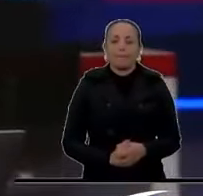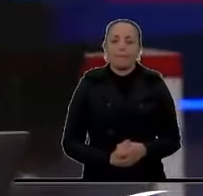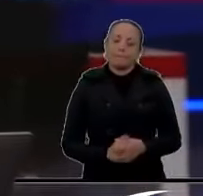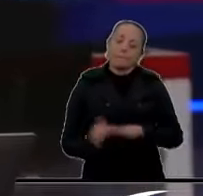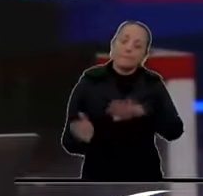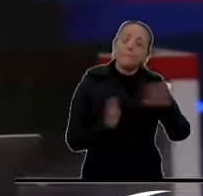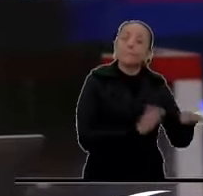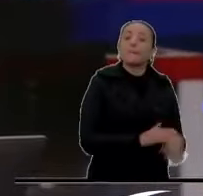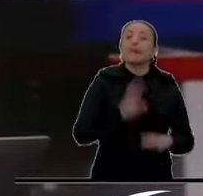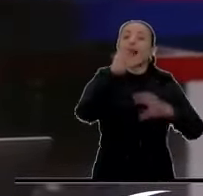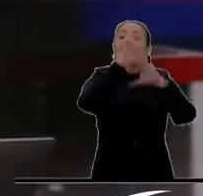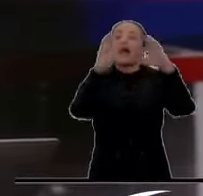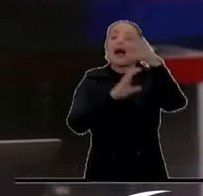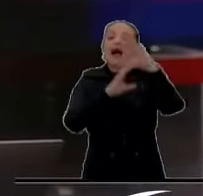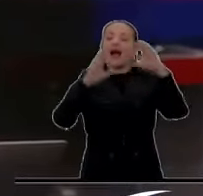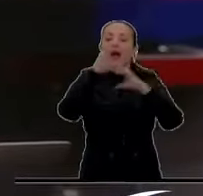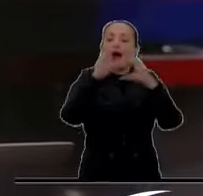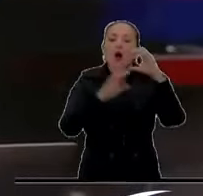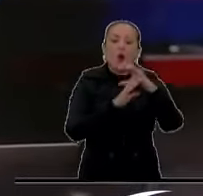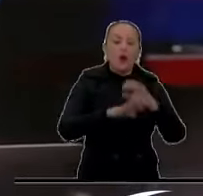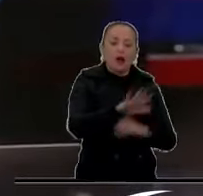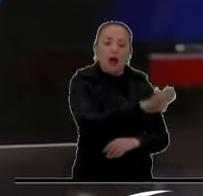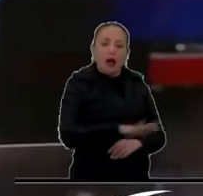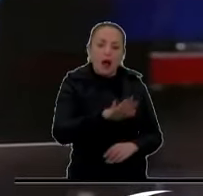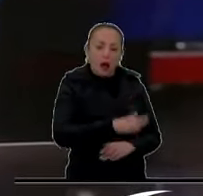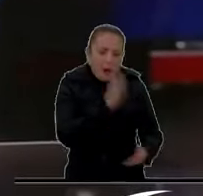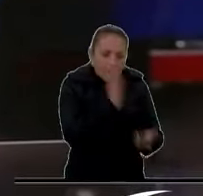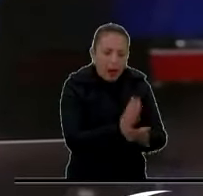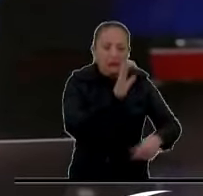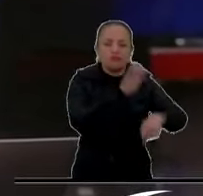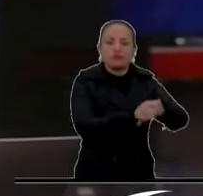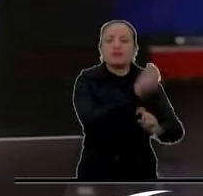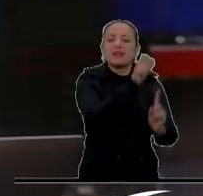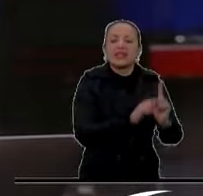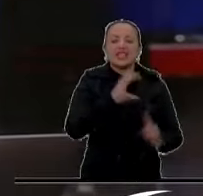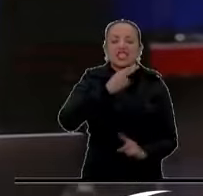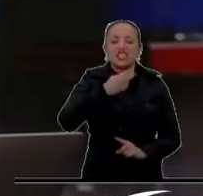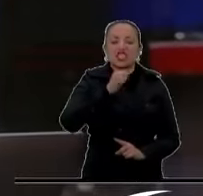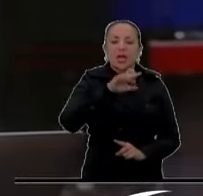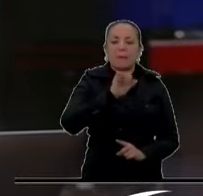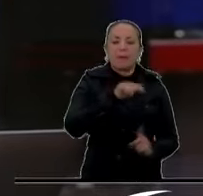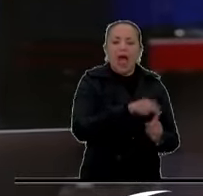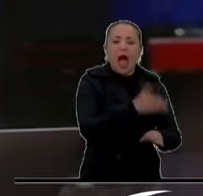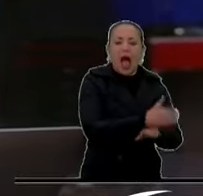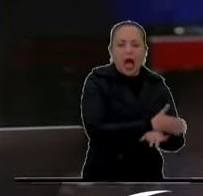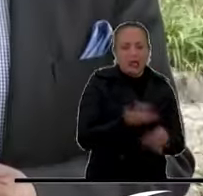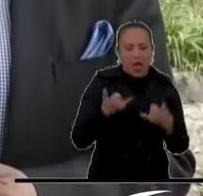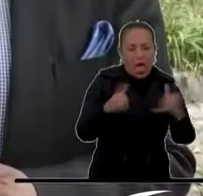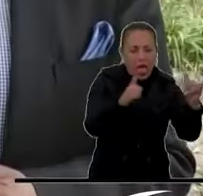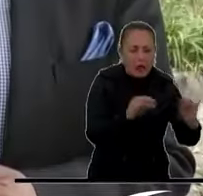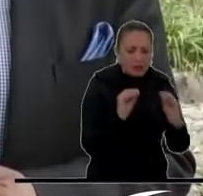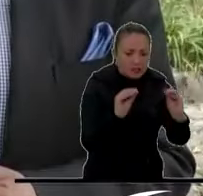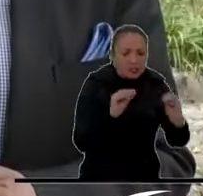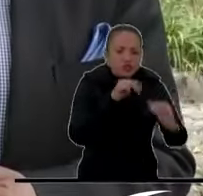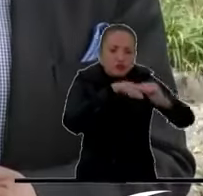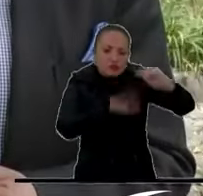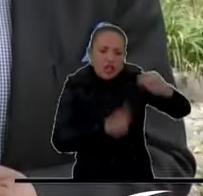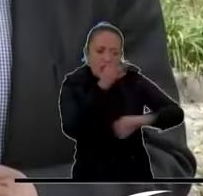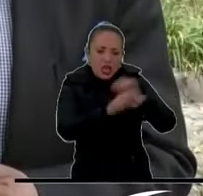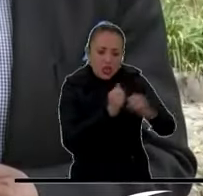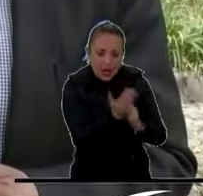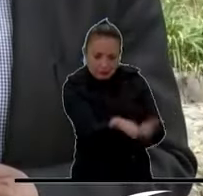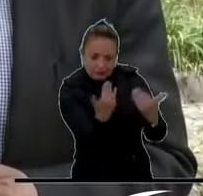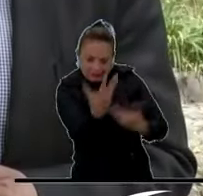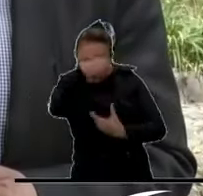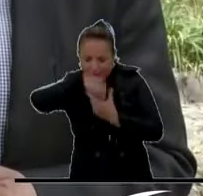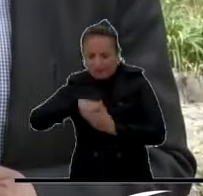En el Cauca cayó alias Chepe, el mayor reclutador de las disidencias de las FARC, que engañaba y adoctrinaba a menores para llevarlos a sus filas. Fernando